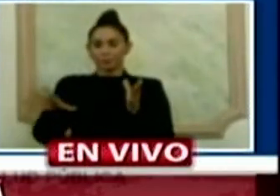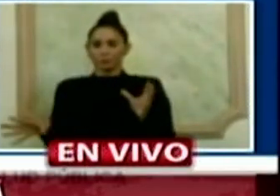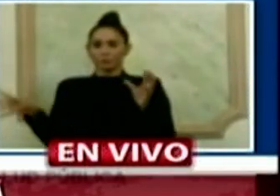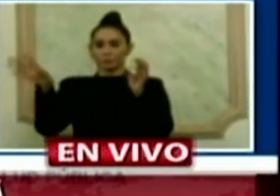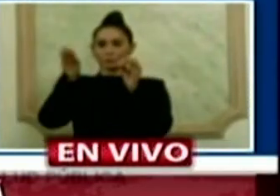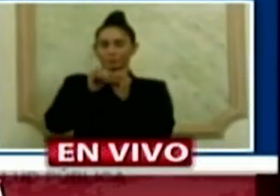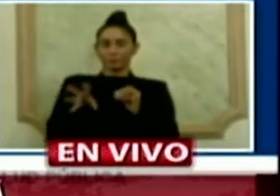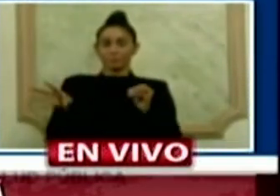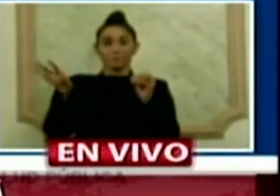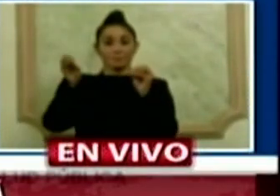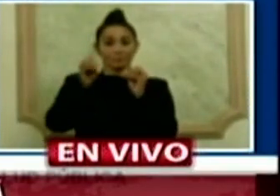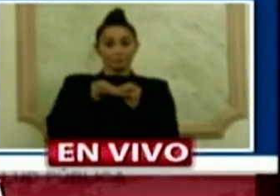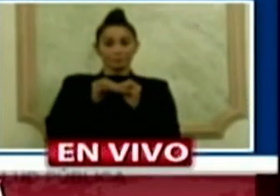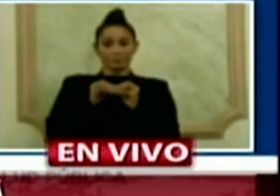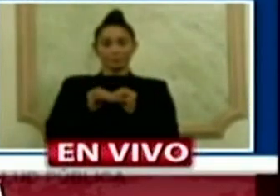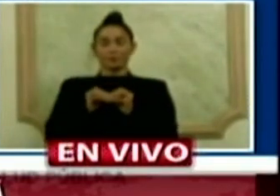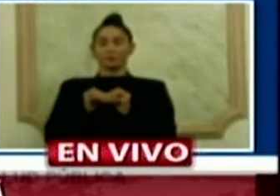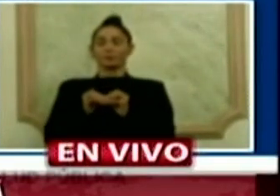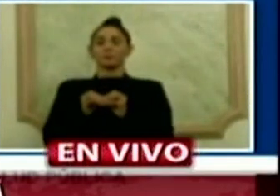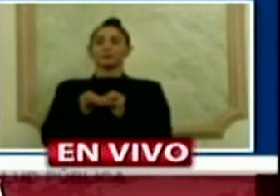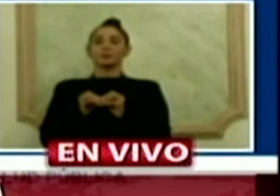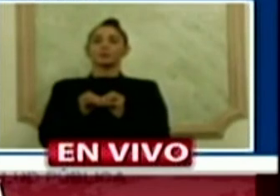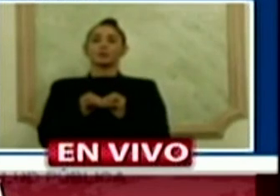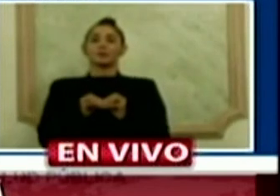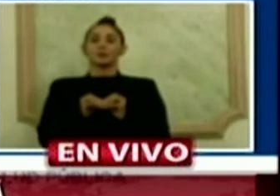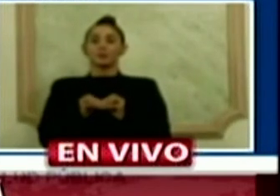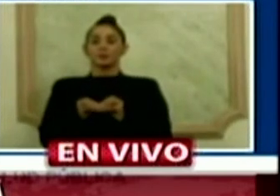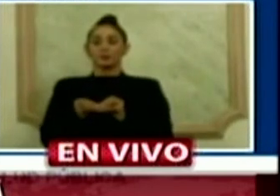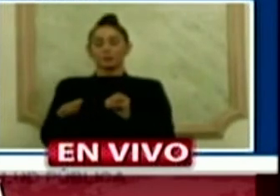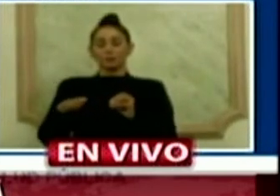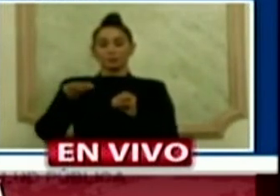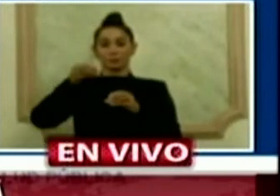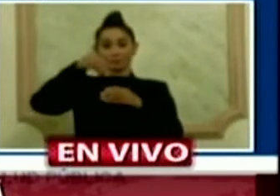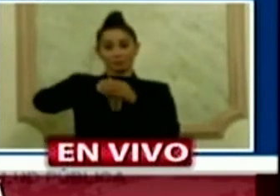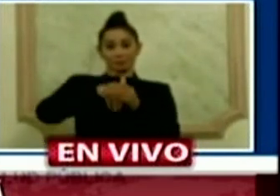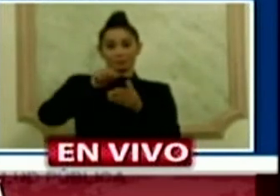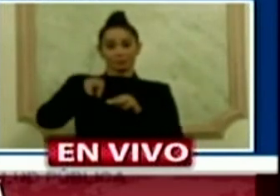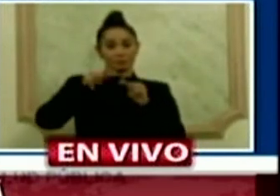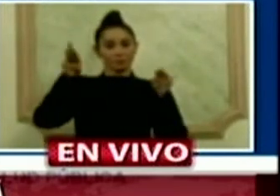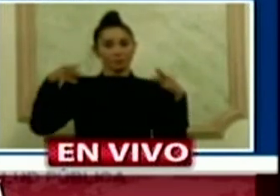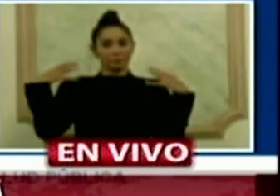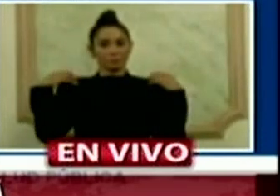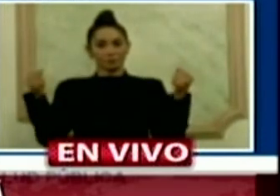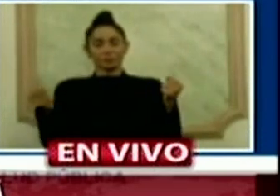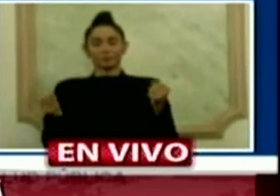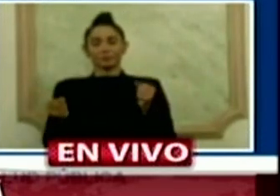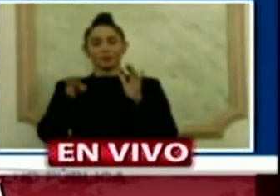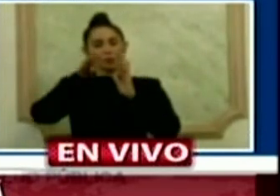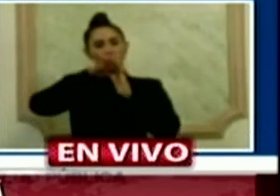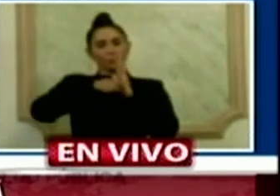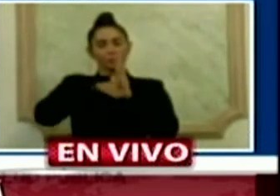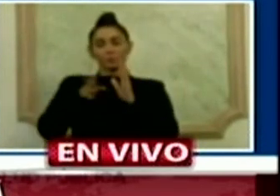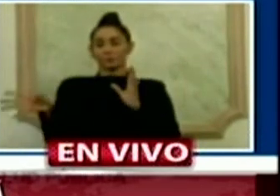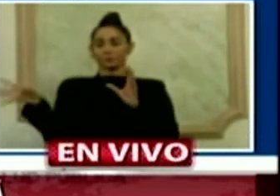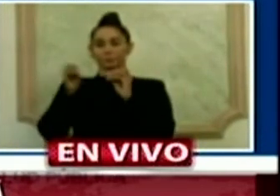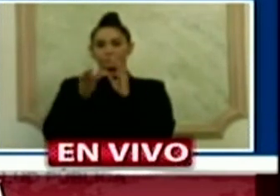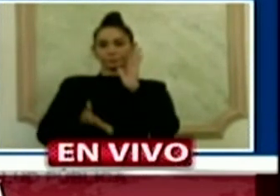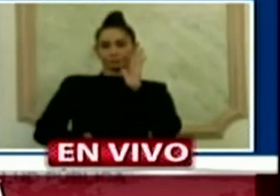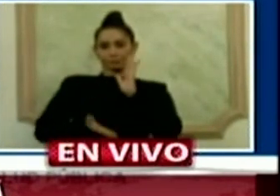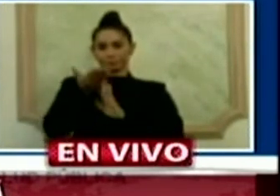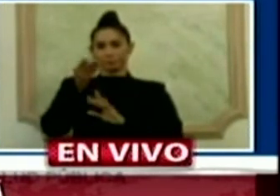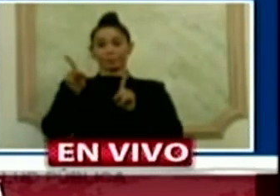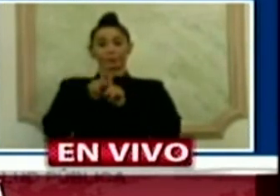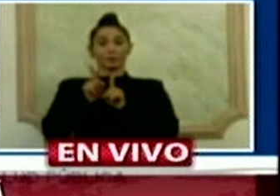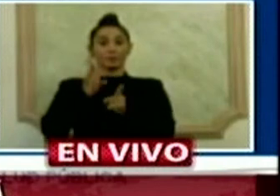insumos médicos que encontramos en el Ministerio de Salud Pública, PROMESE y el Servicio Nacional de Salud.